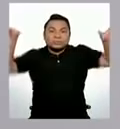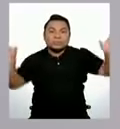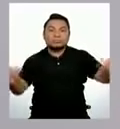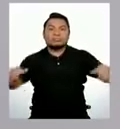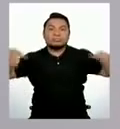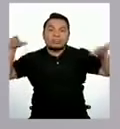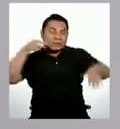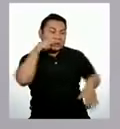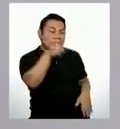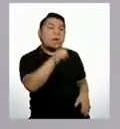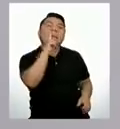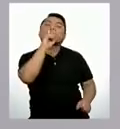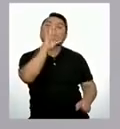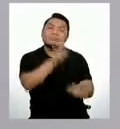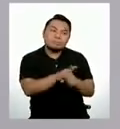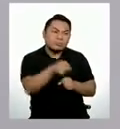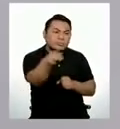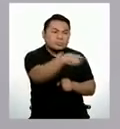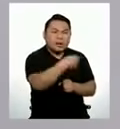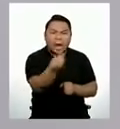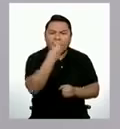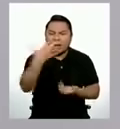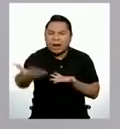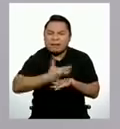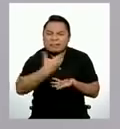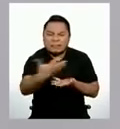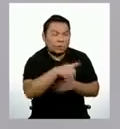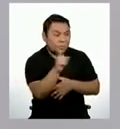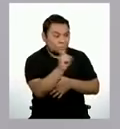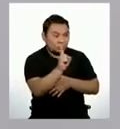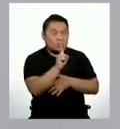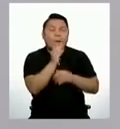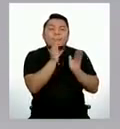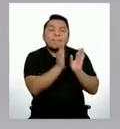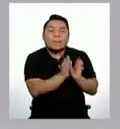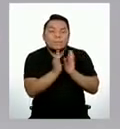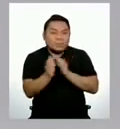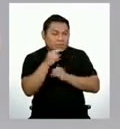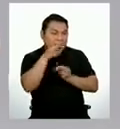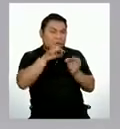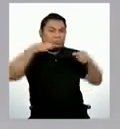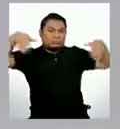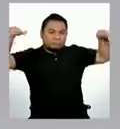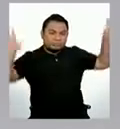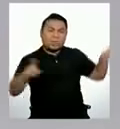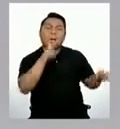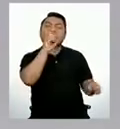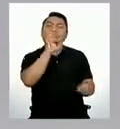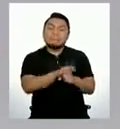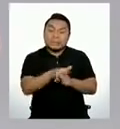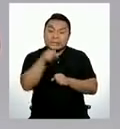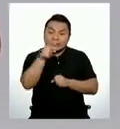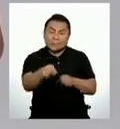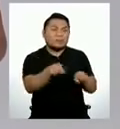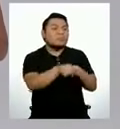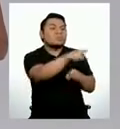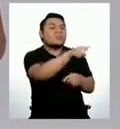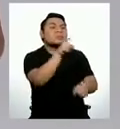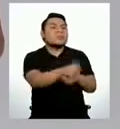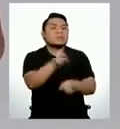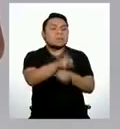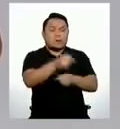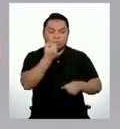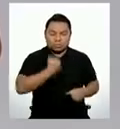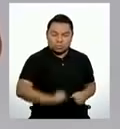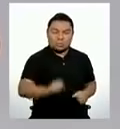tomarán más de lo que realmente necesiten para vivir, dijo el espíritu. Y prometan que esto mismo enseñarán a sus